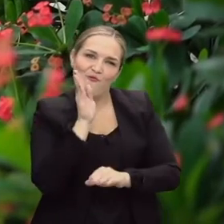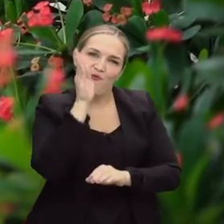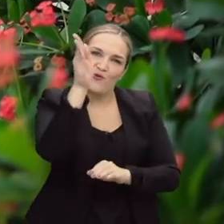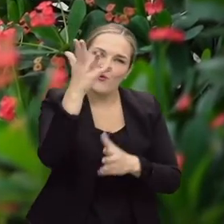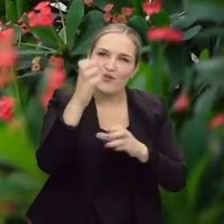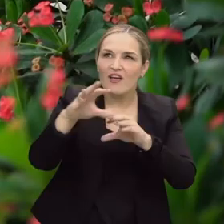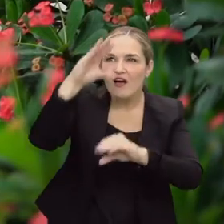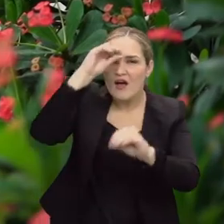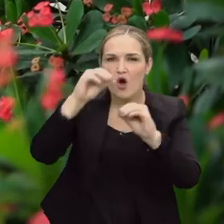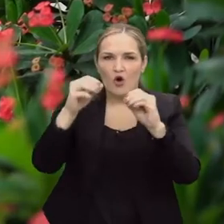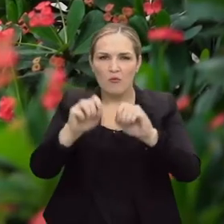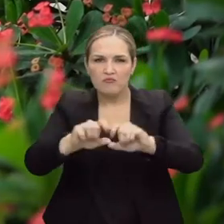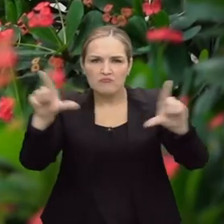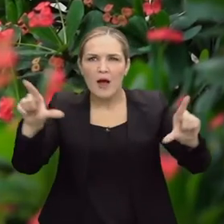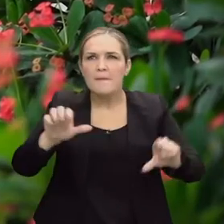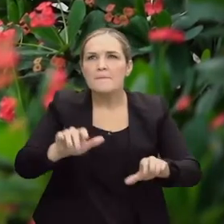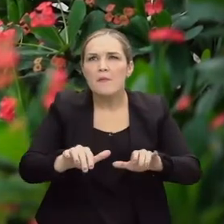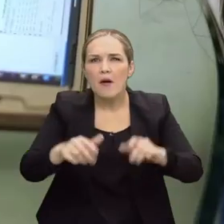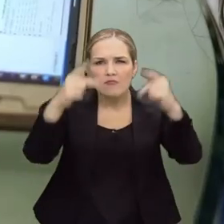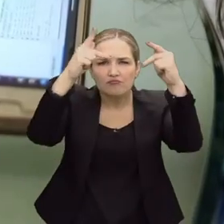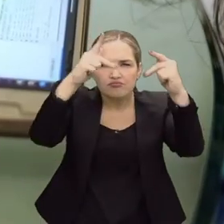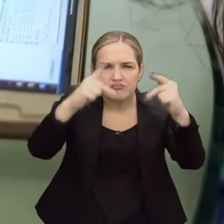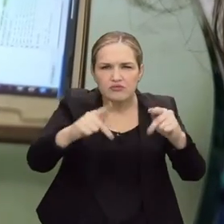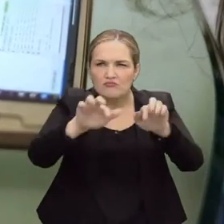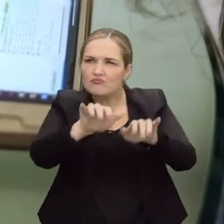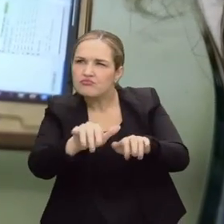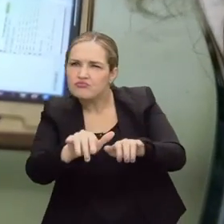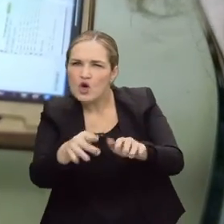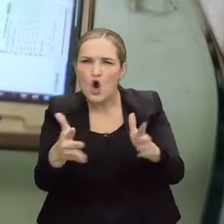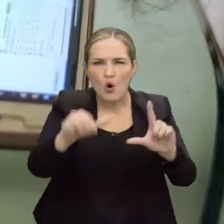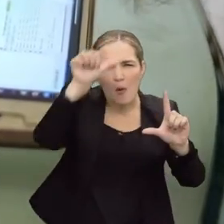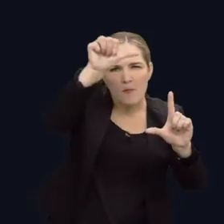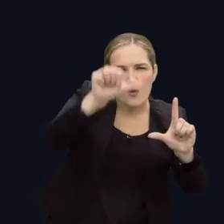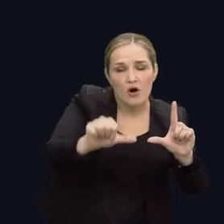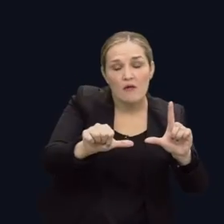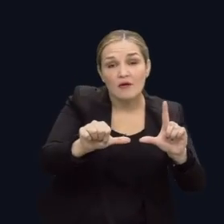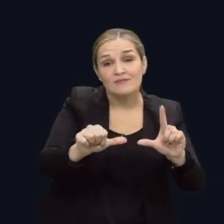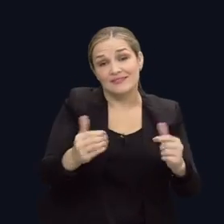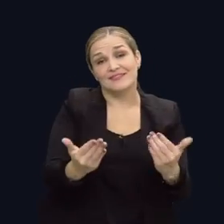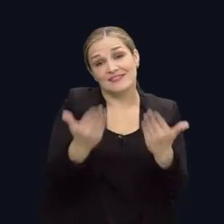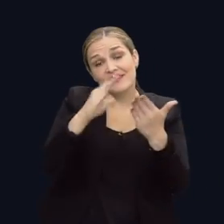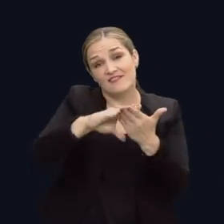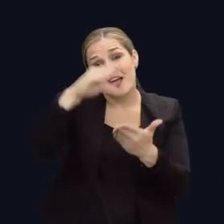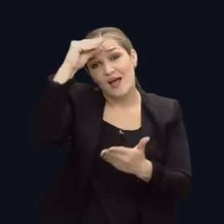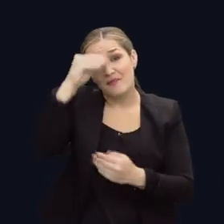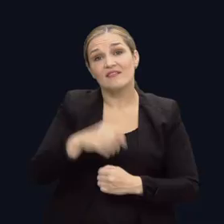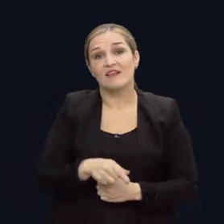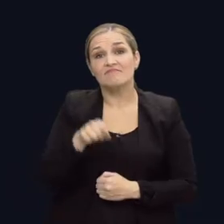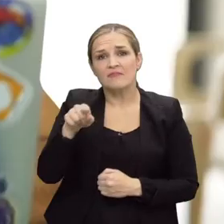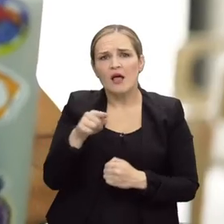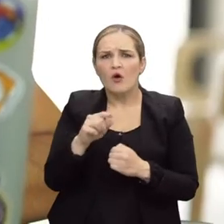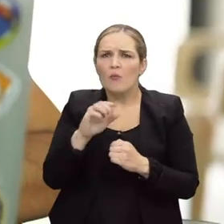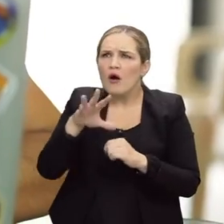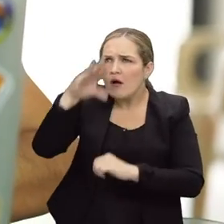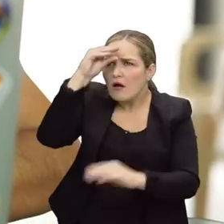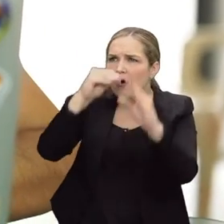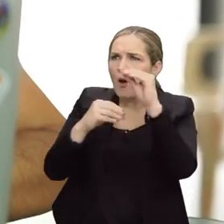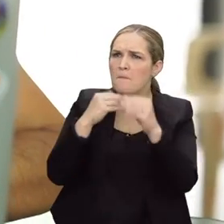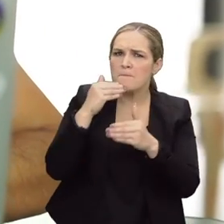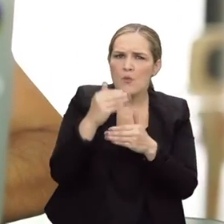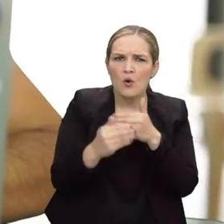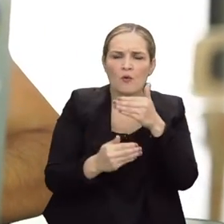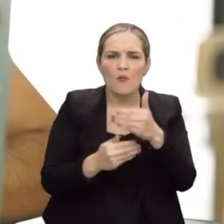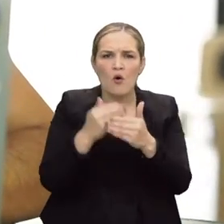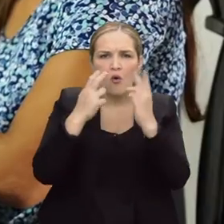su futuro, estudiar programación. Este proyecto les brinda oportunidades, les ayuda a ir paso a